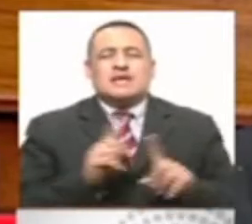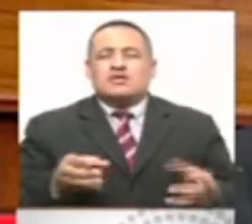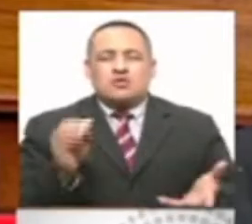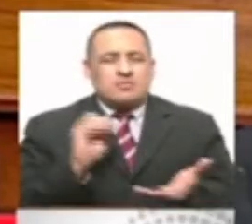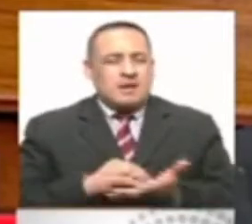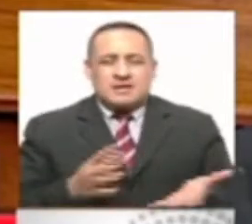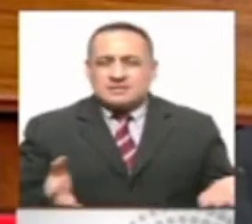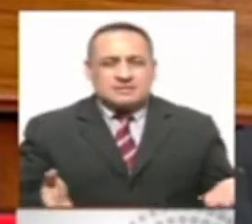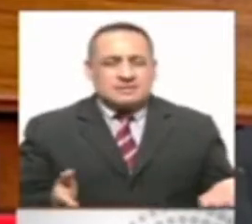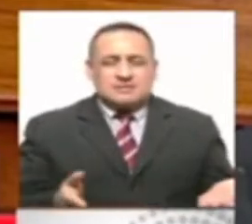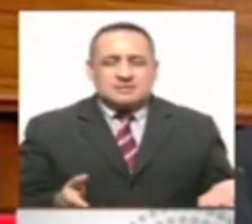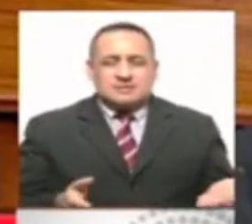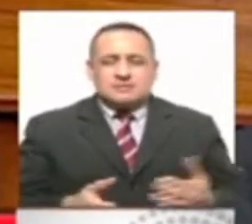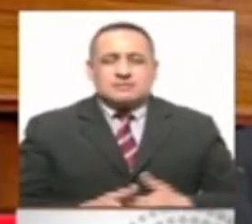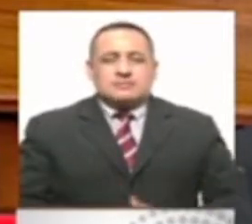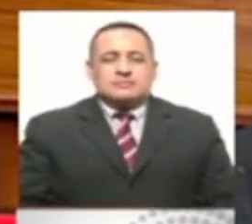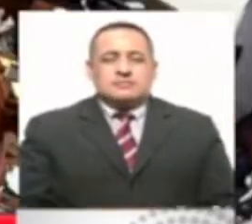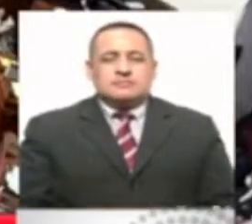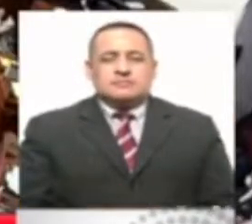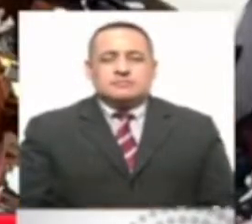más, hermanos.